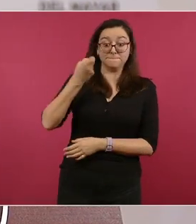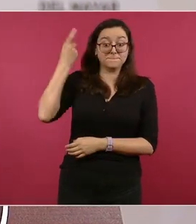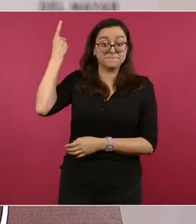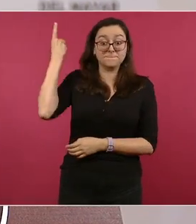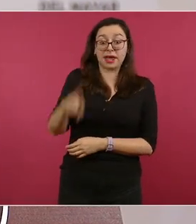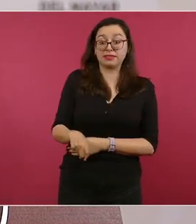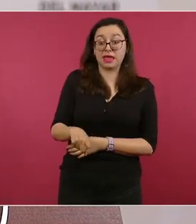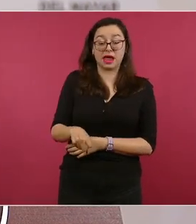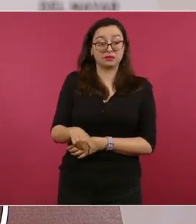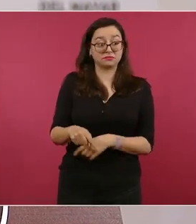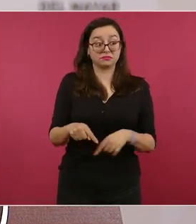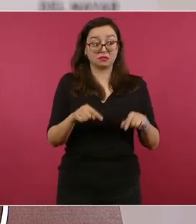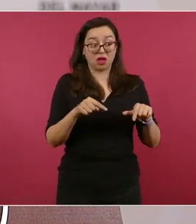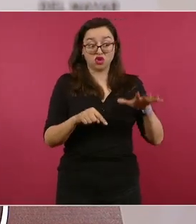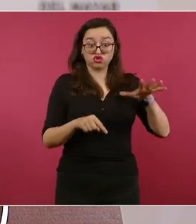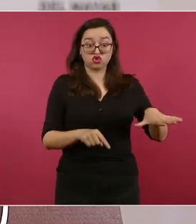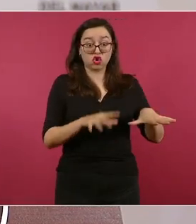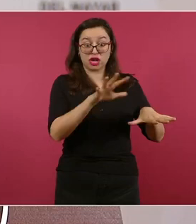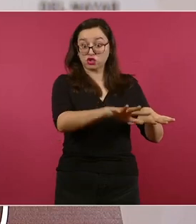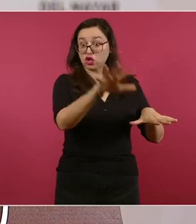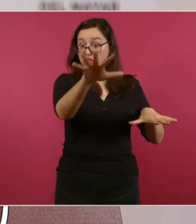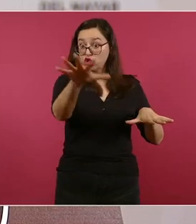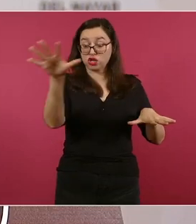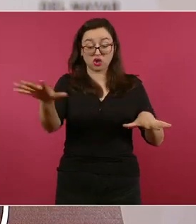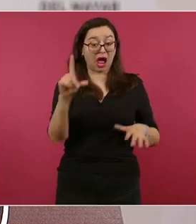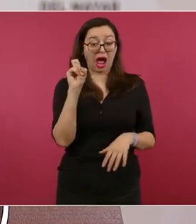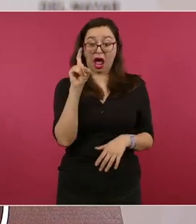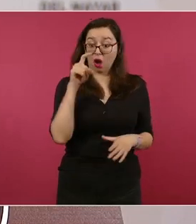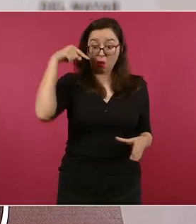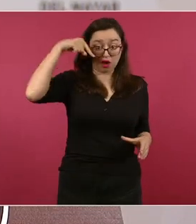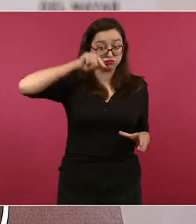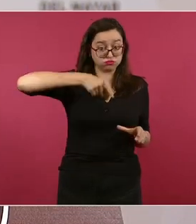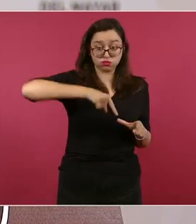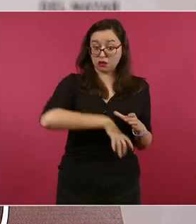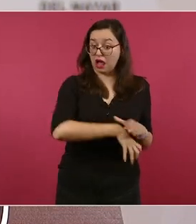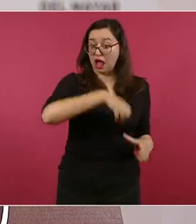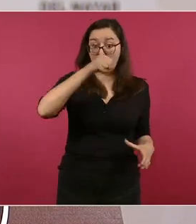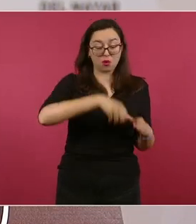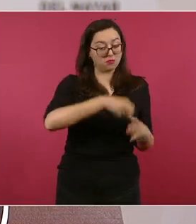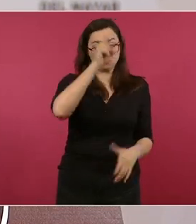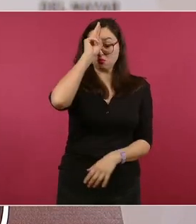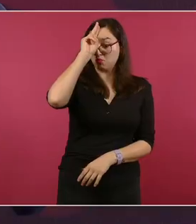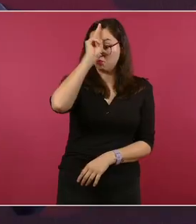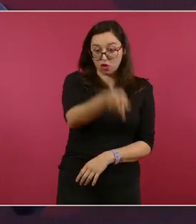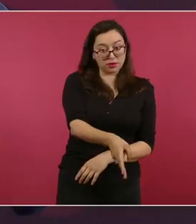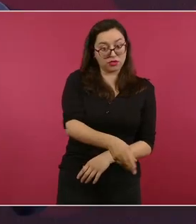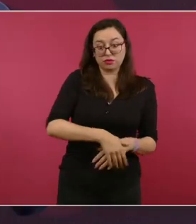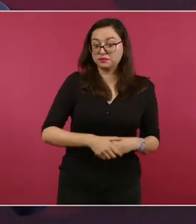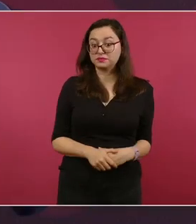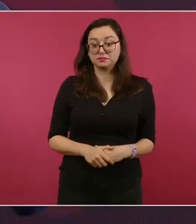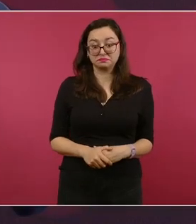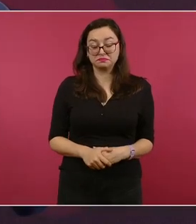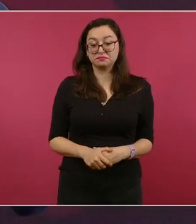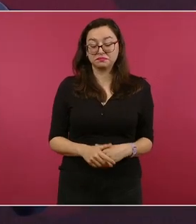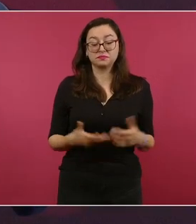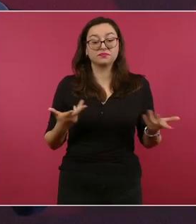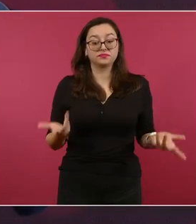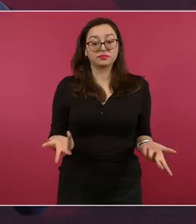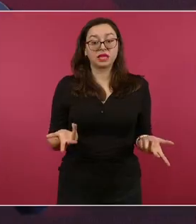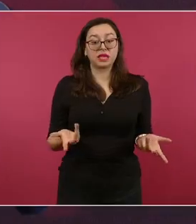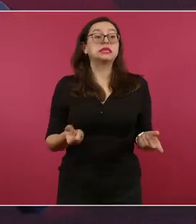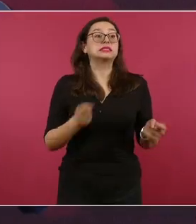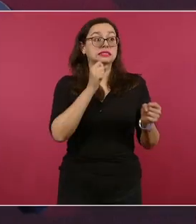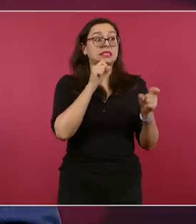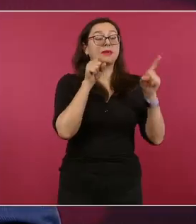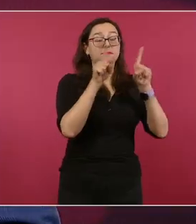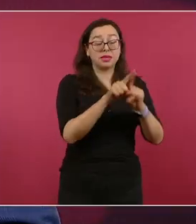donde no se permita ya la extracción de agua y orientar, ayer hablábamos de eso, el